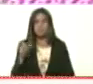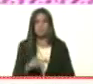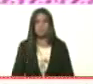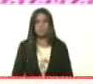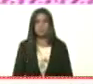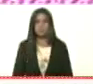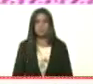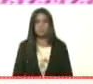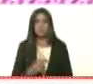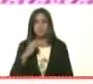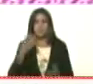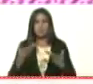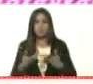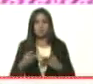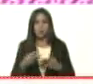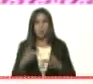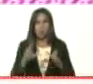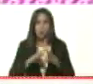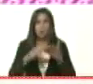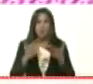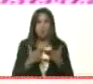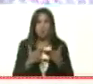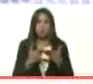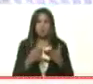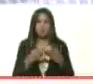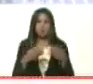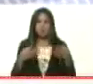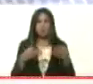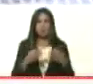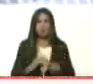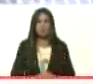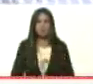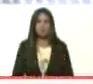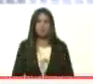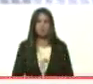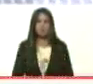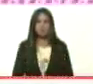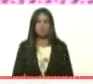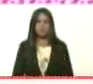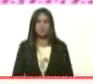Migdalis me regaló un libro bien chévere. Yo no sabía que habían editado este libro.